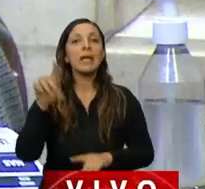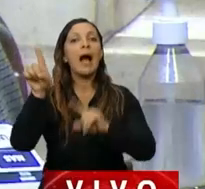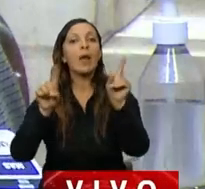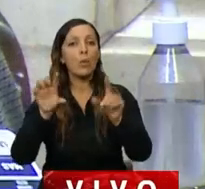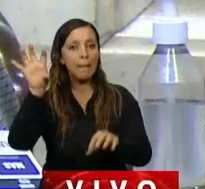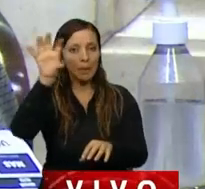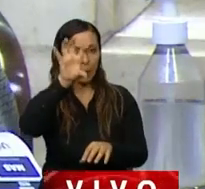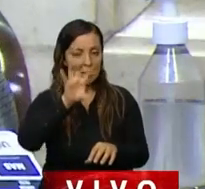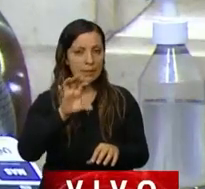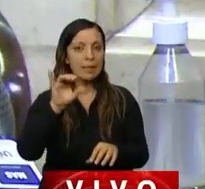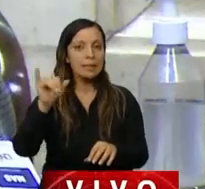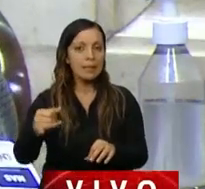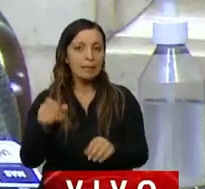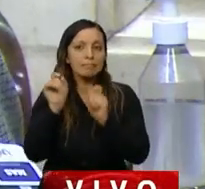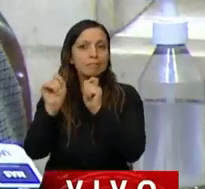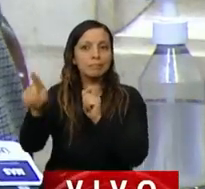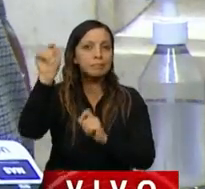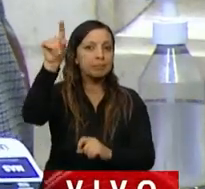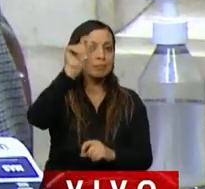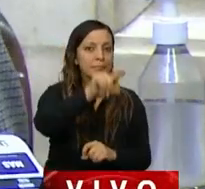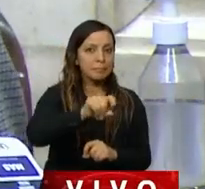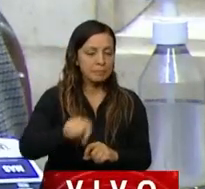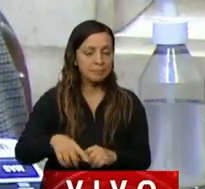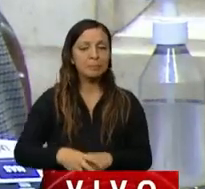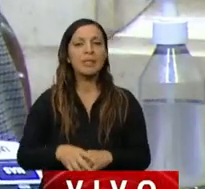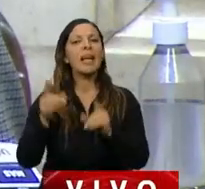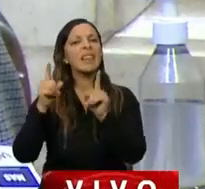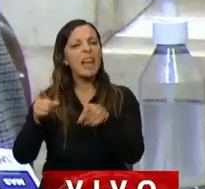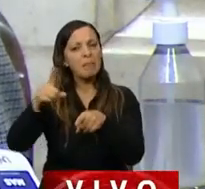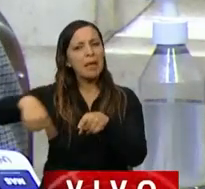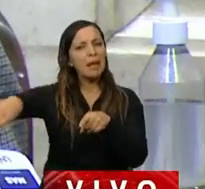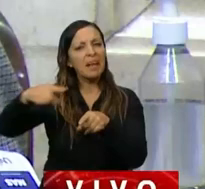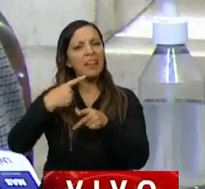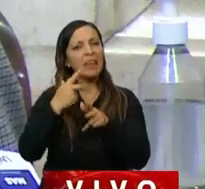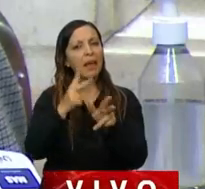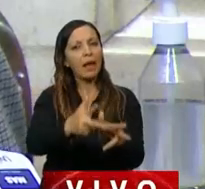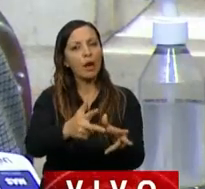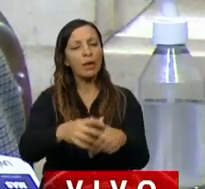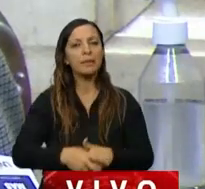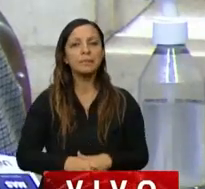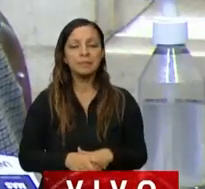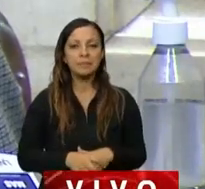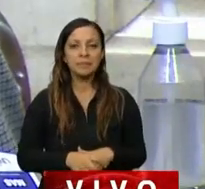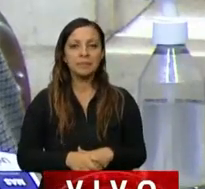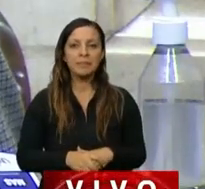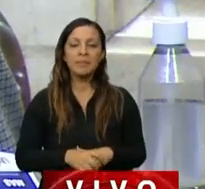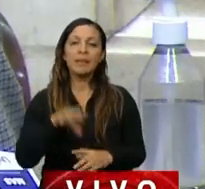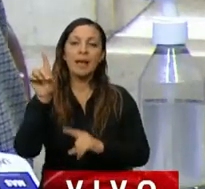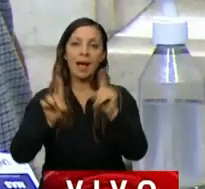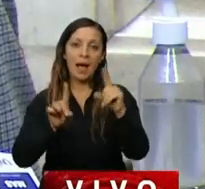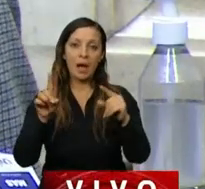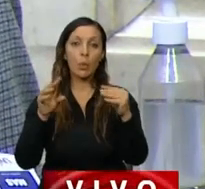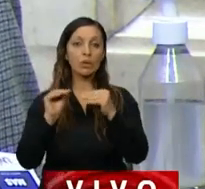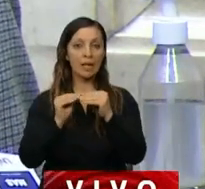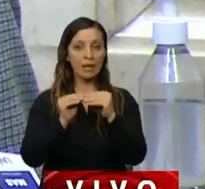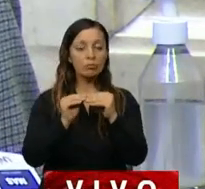algunas provincias para las locales. Se ha dicho también que hay asuntos más